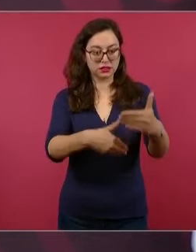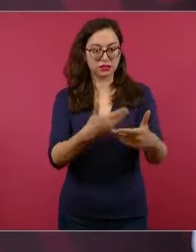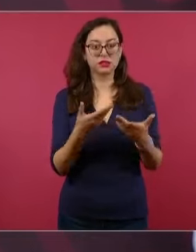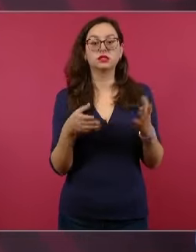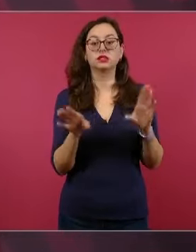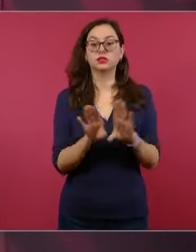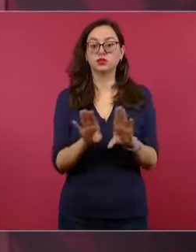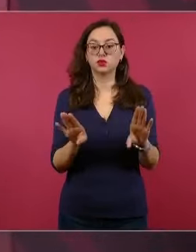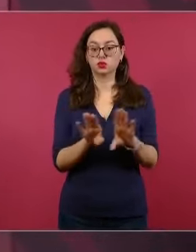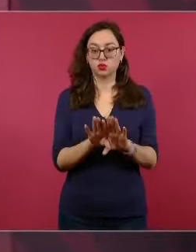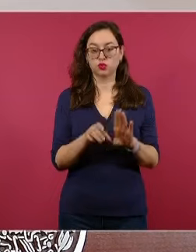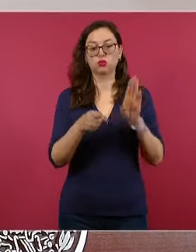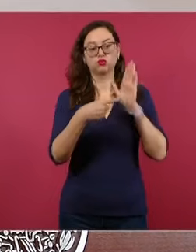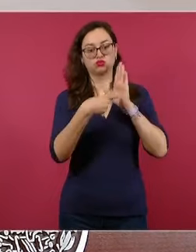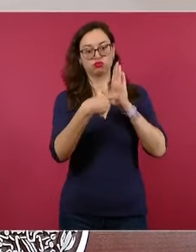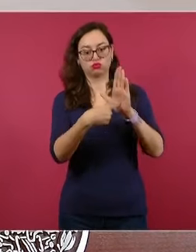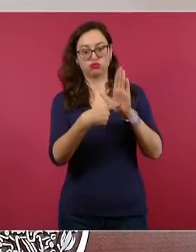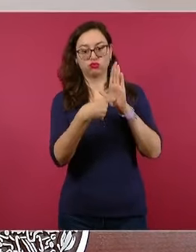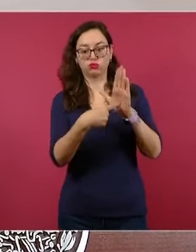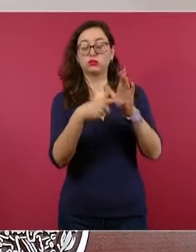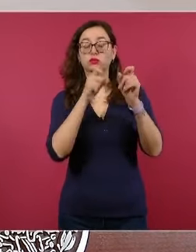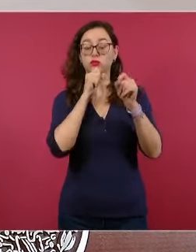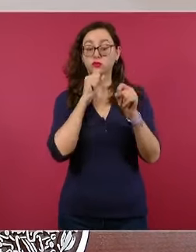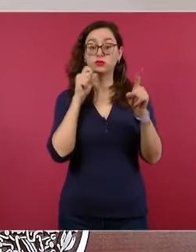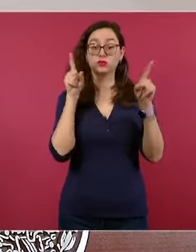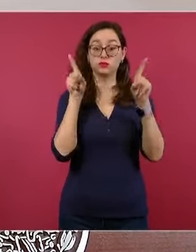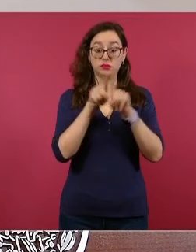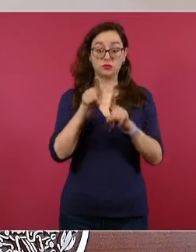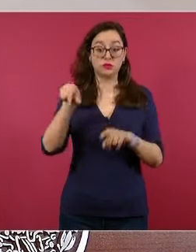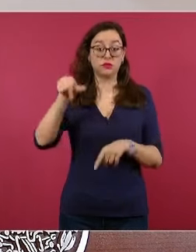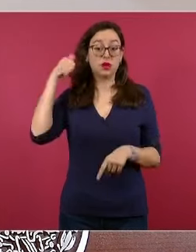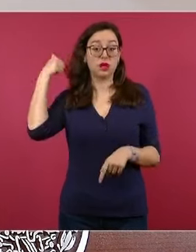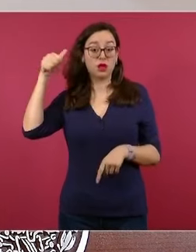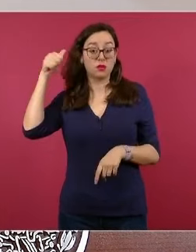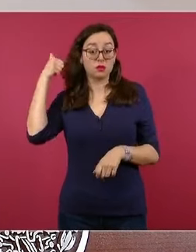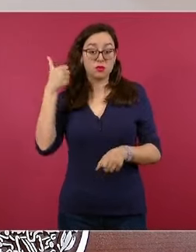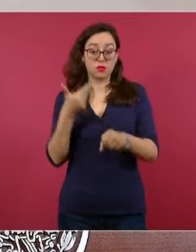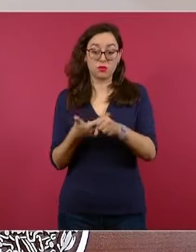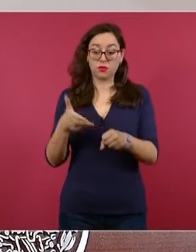como el del ise de Acapulco